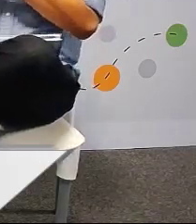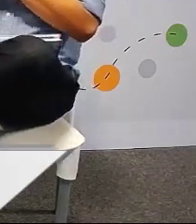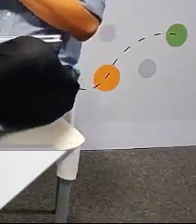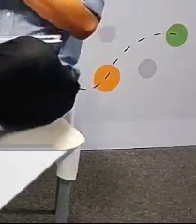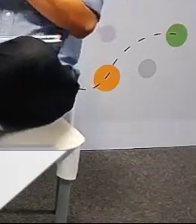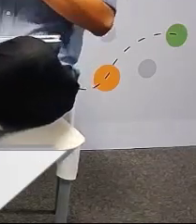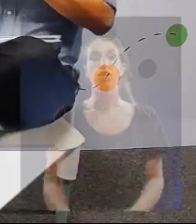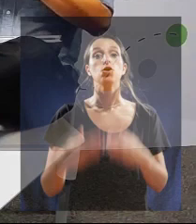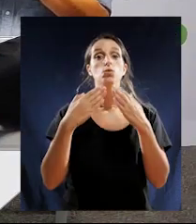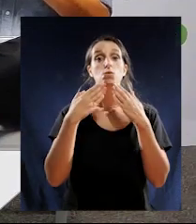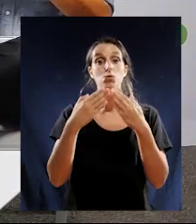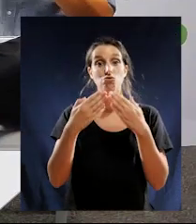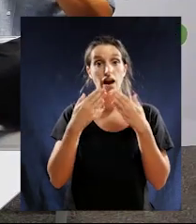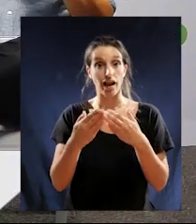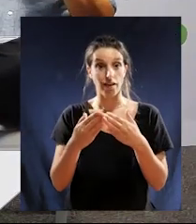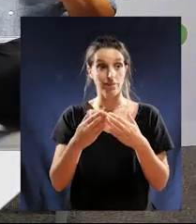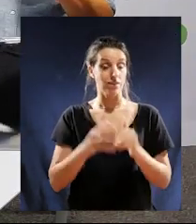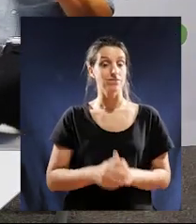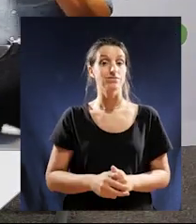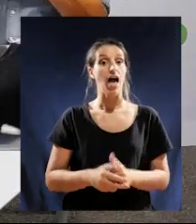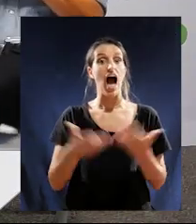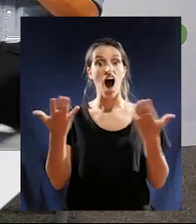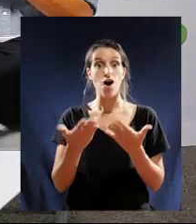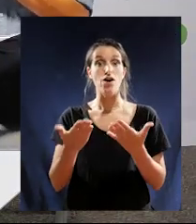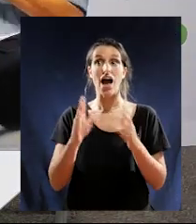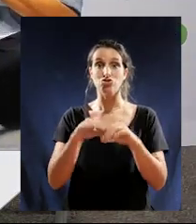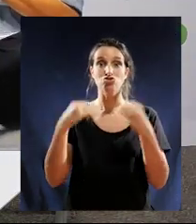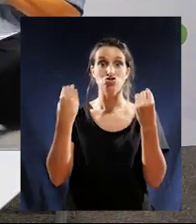tenemos más